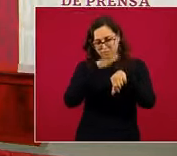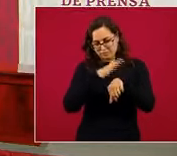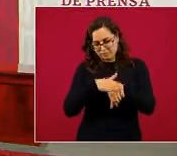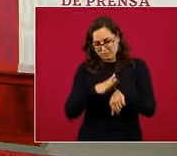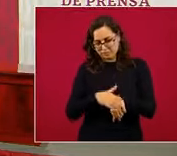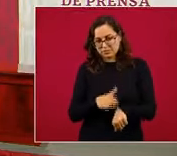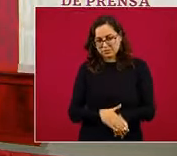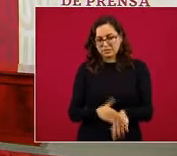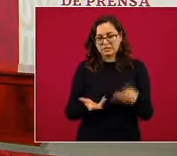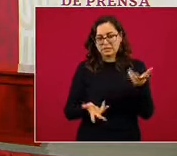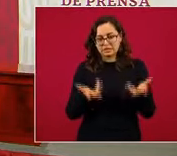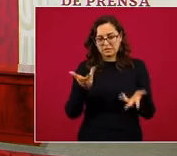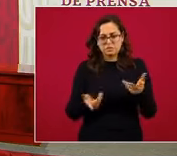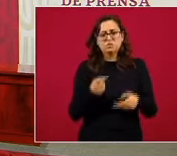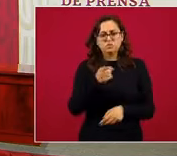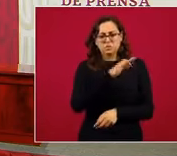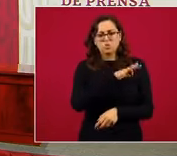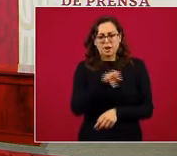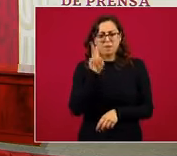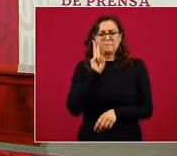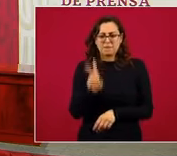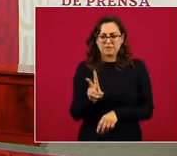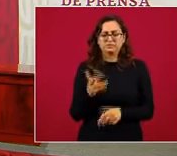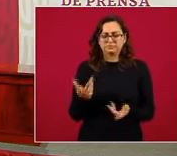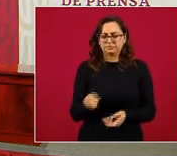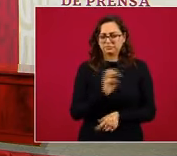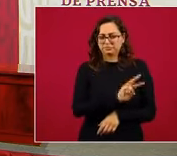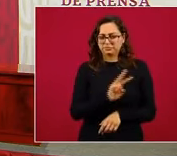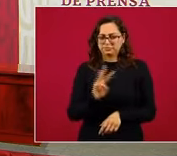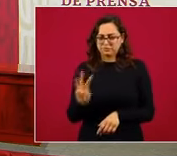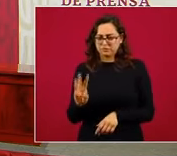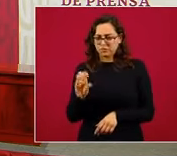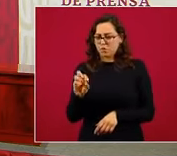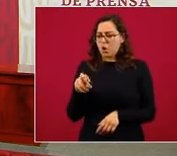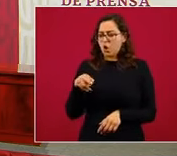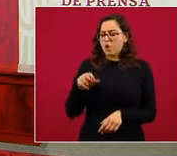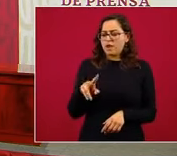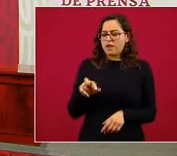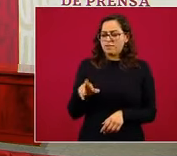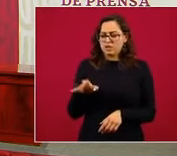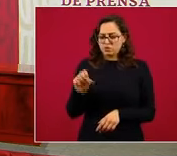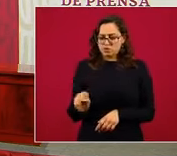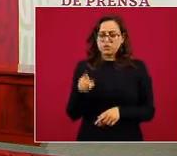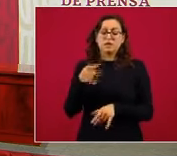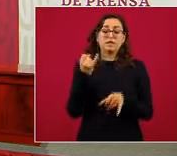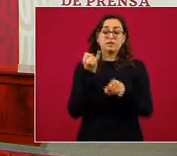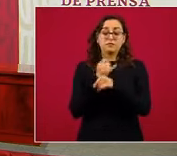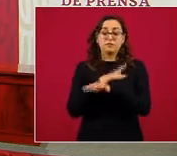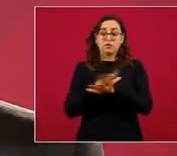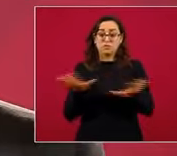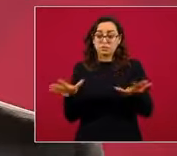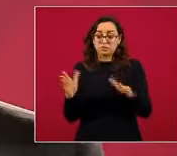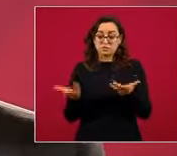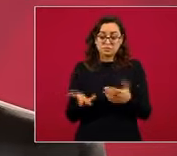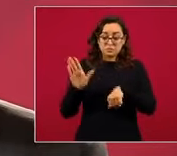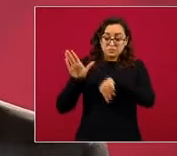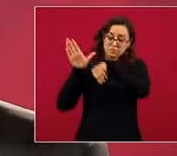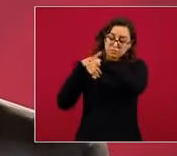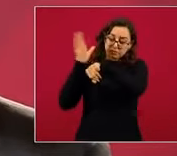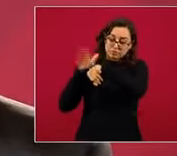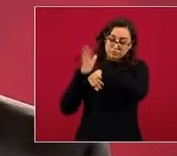nuestro portal coronavirus.gov.mx, y lo que indica es, a partir de información objetiva, cuál es la condición